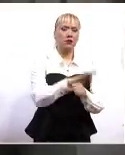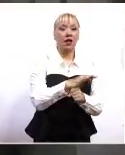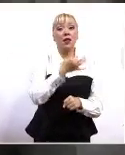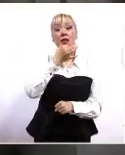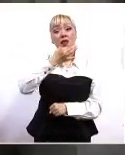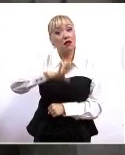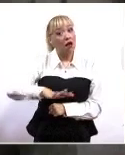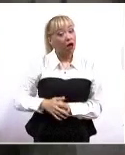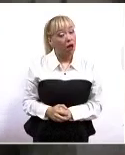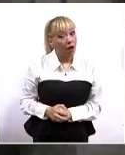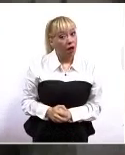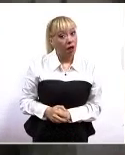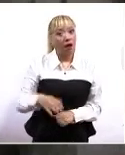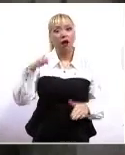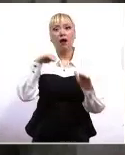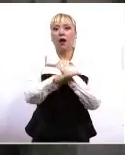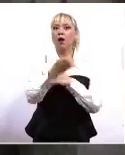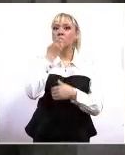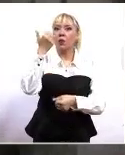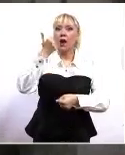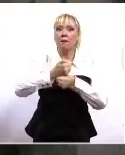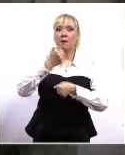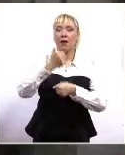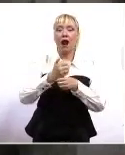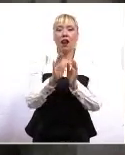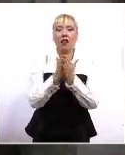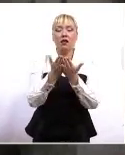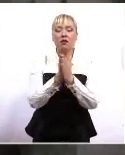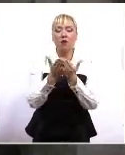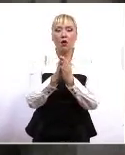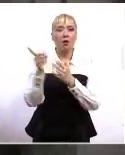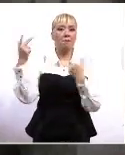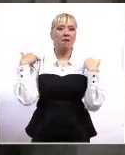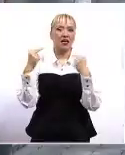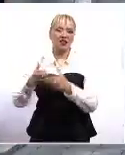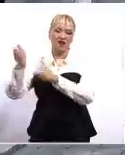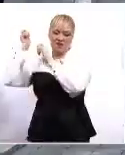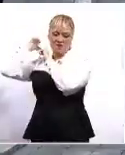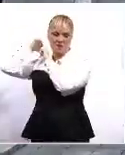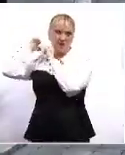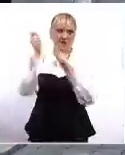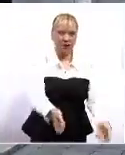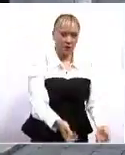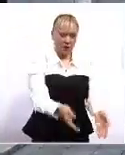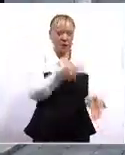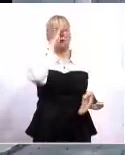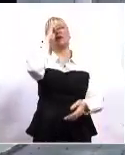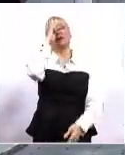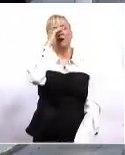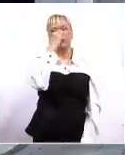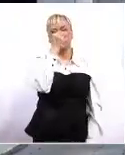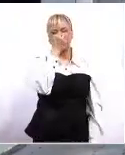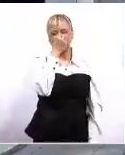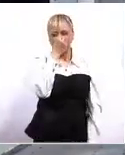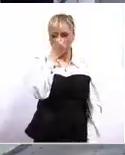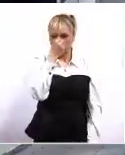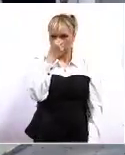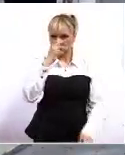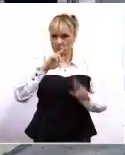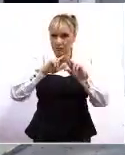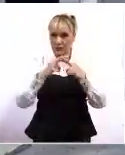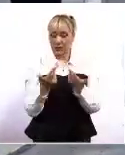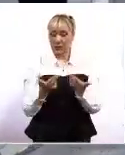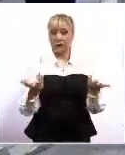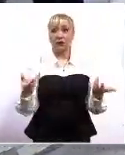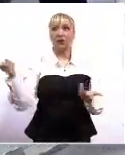que fue agredida al interior de una primaria con un libro, sufriendo lesiones en la nariz. Además, estableció que existió omisión de la autoridad